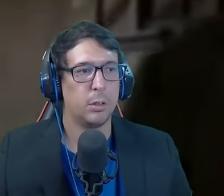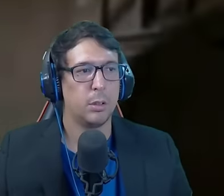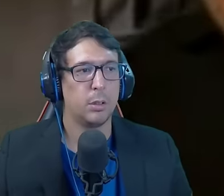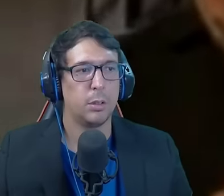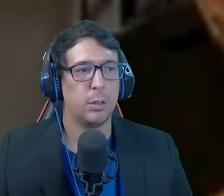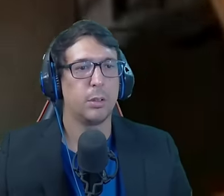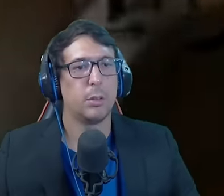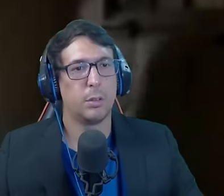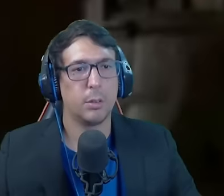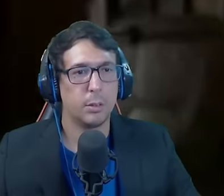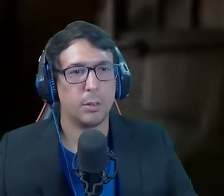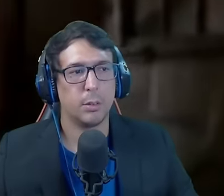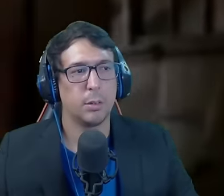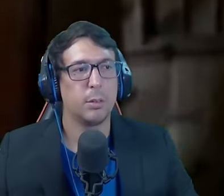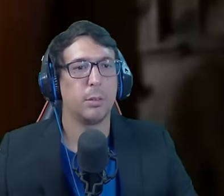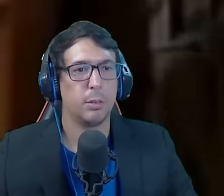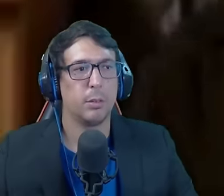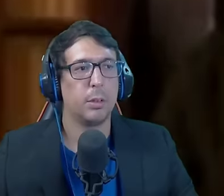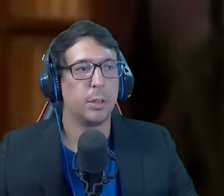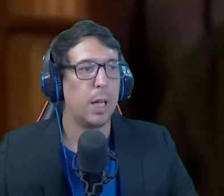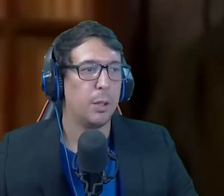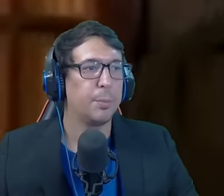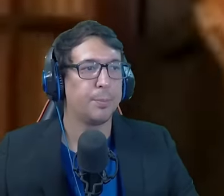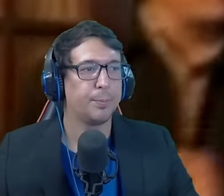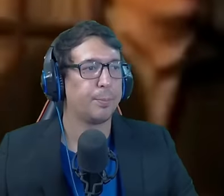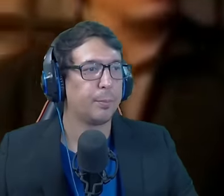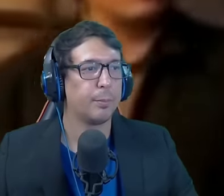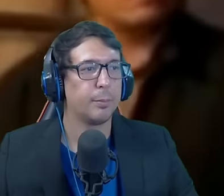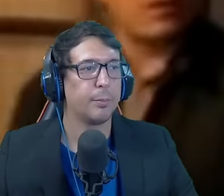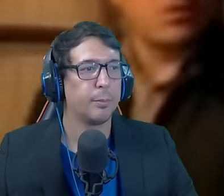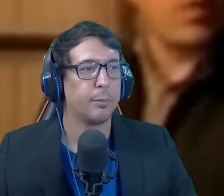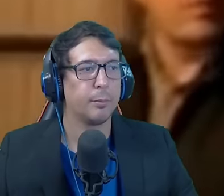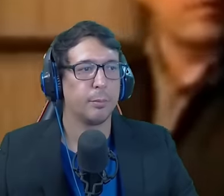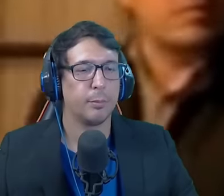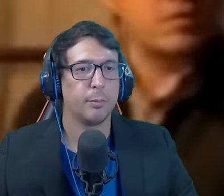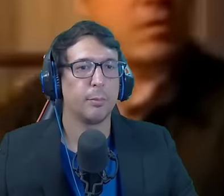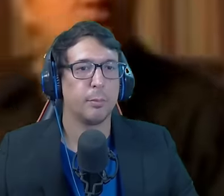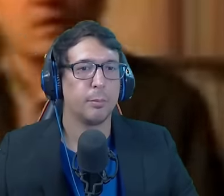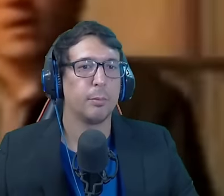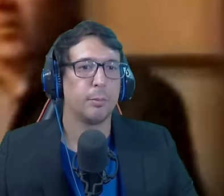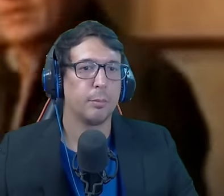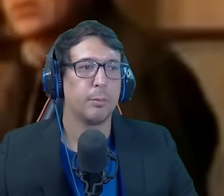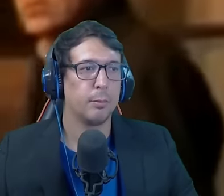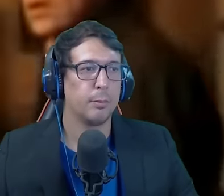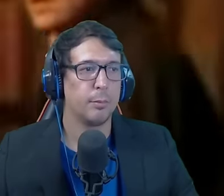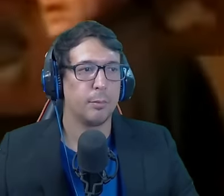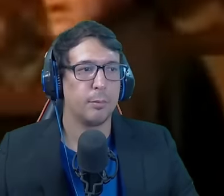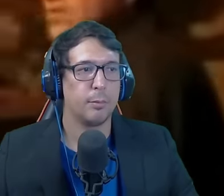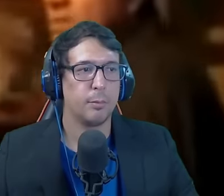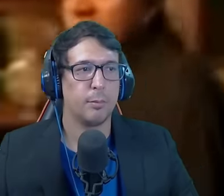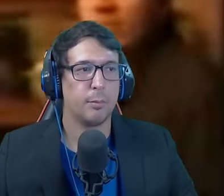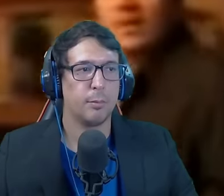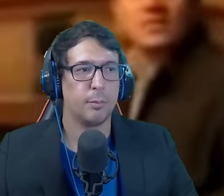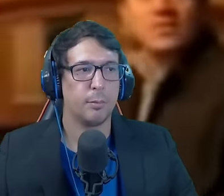verdad que Chile era la tierra prometida para muchos pueblos europeos. Claro. 50 millones de personas salieron de Europa a principios del siglo XX por las persecuciones.